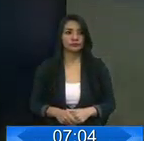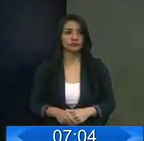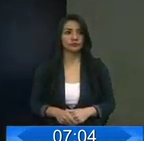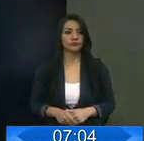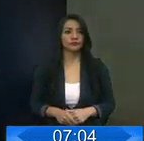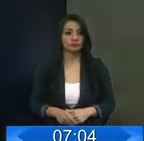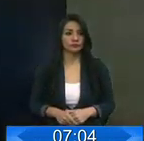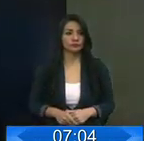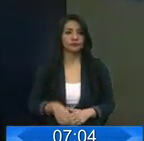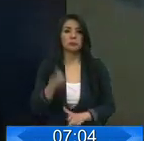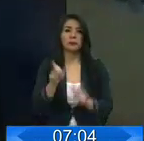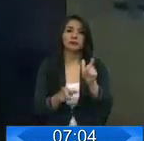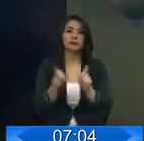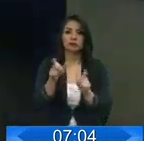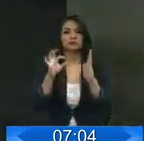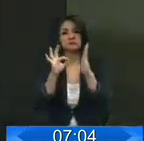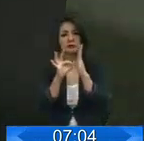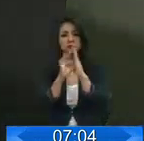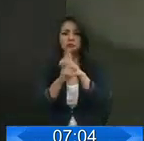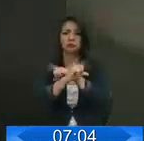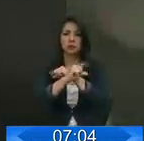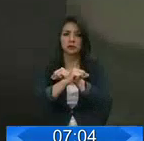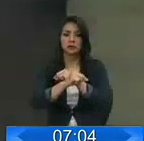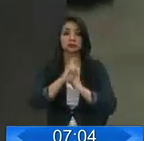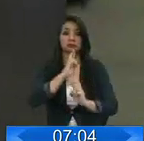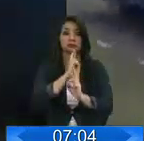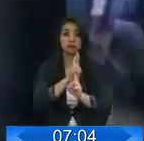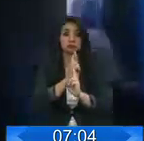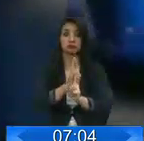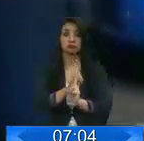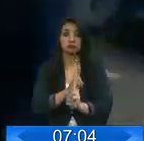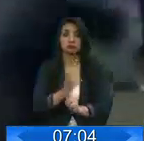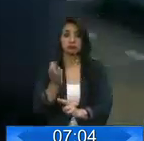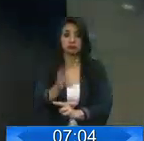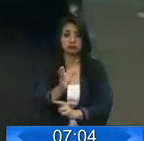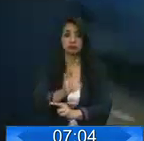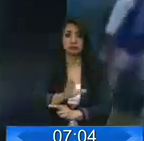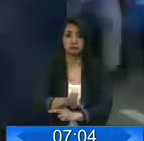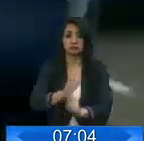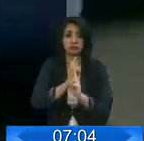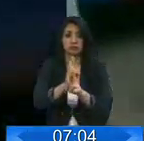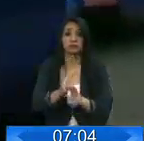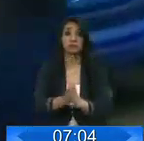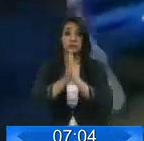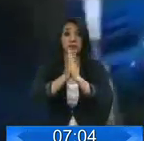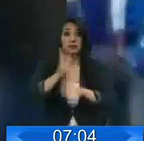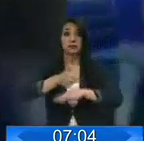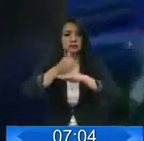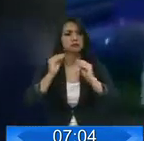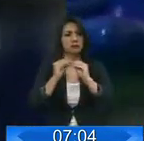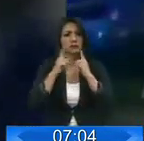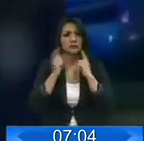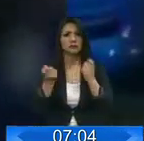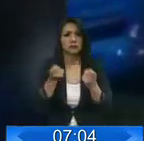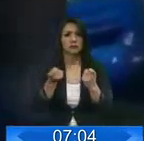Usuarios de redes sociales reaccionaron frente a las imágenes y solicitaron mayor control de las autoridades.